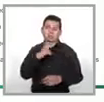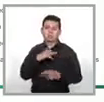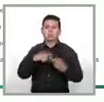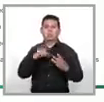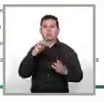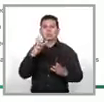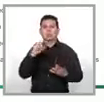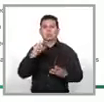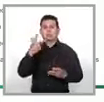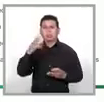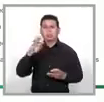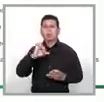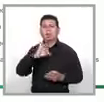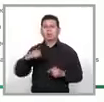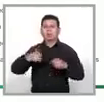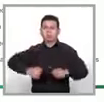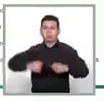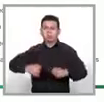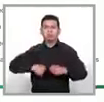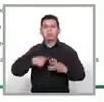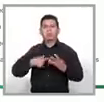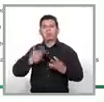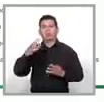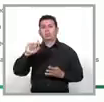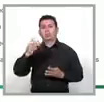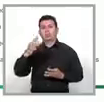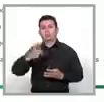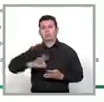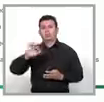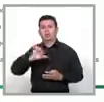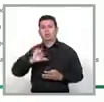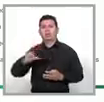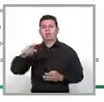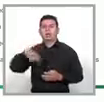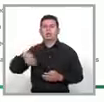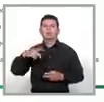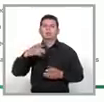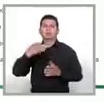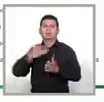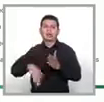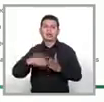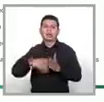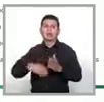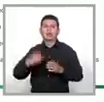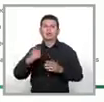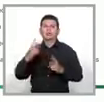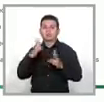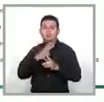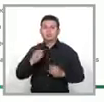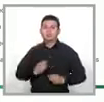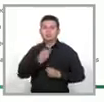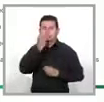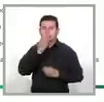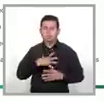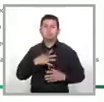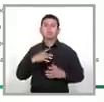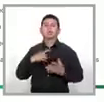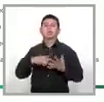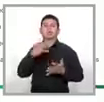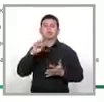23.8% a la obesidad, 8.3% a la insuficiencia renal, 5.4% enfermedad